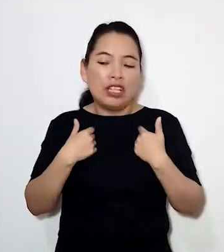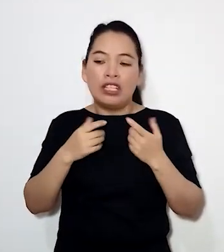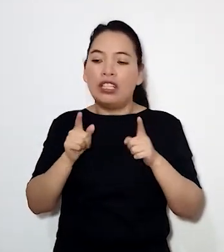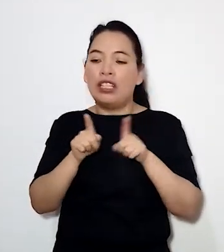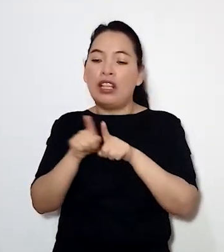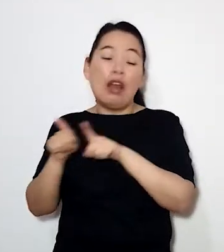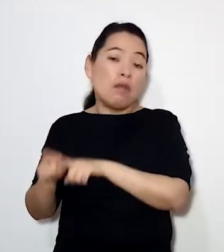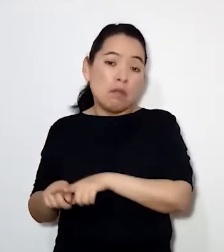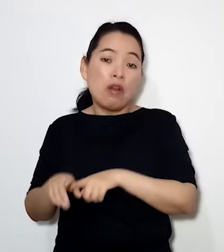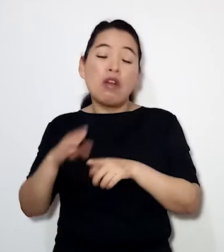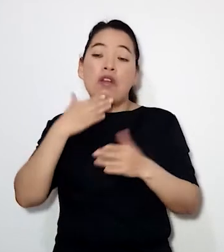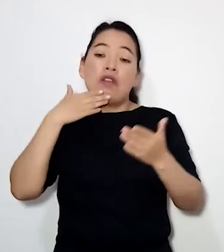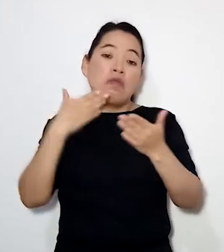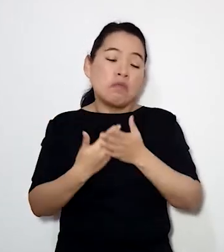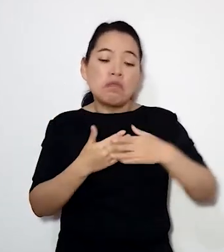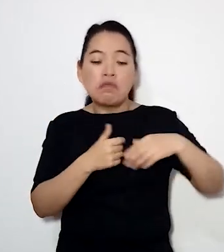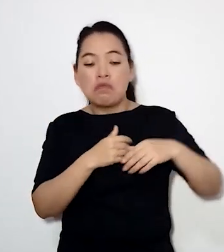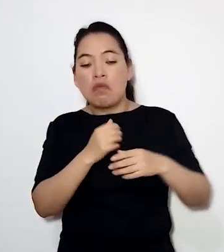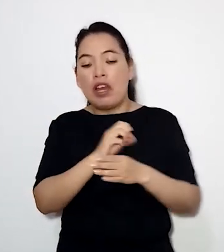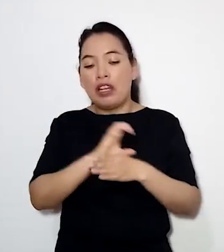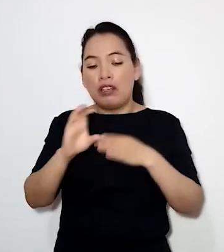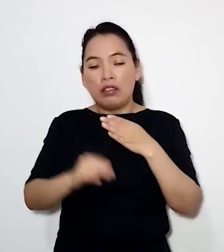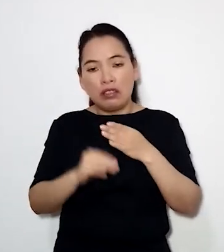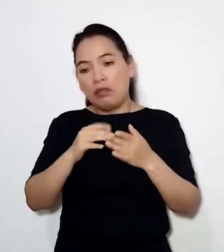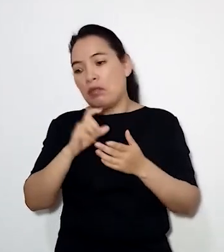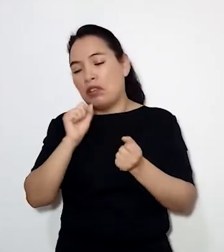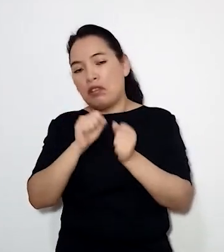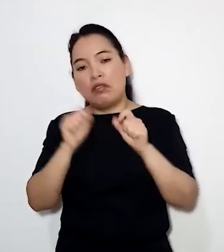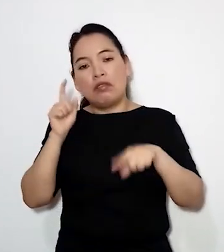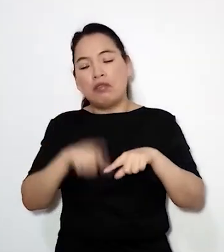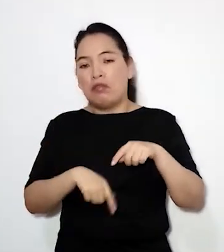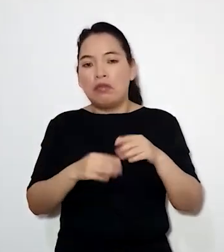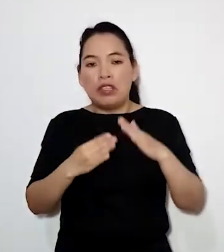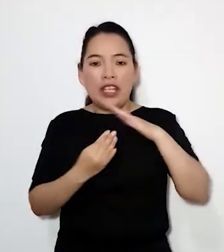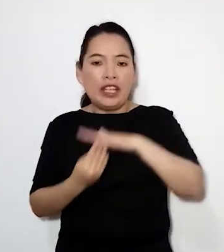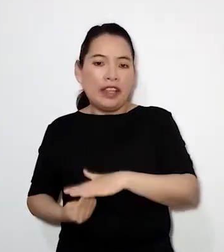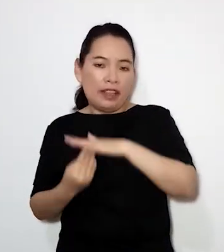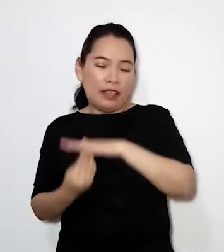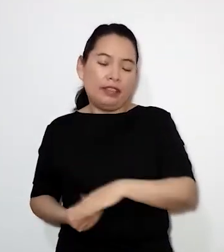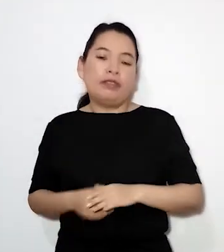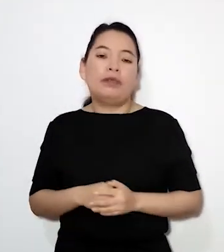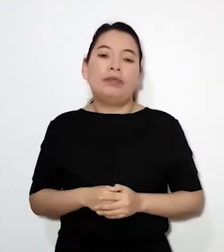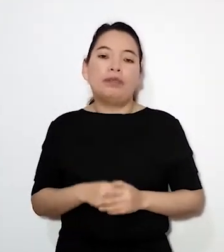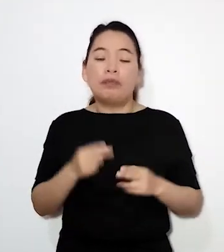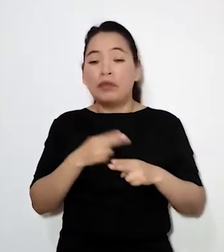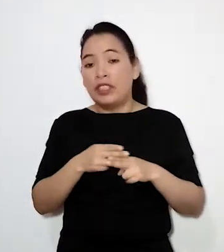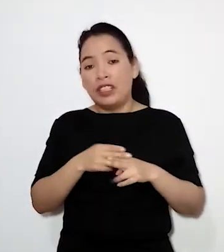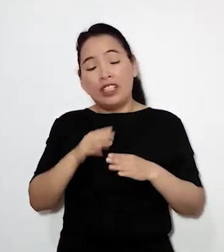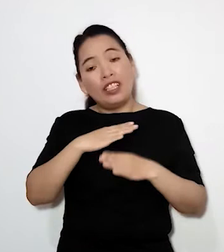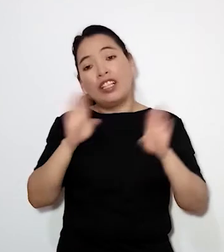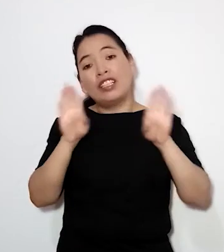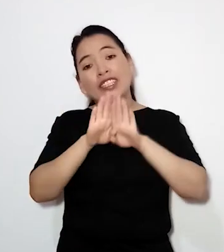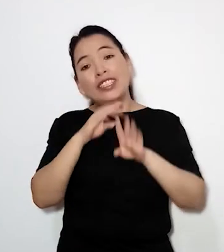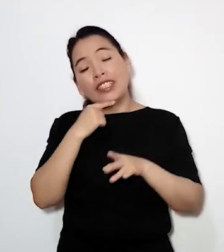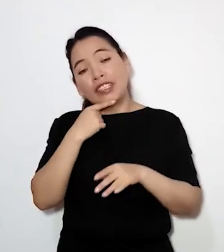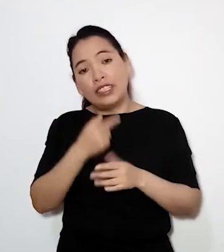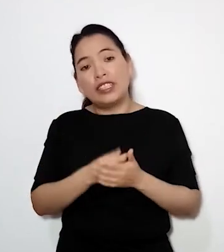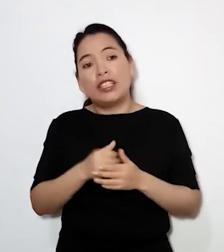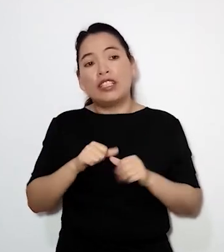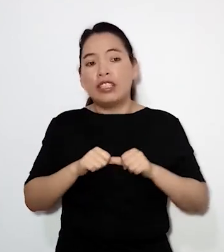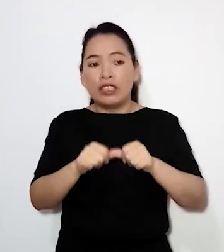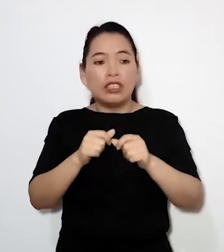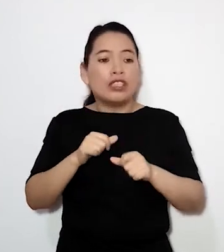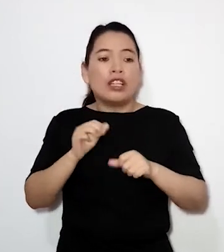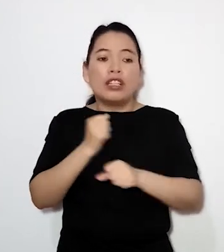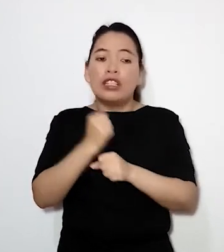prácticas discriminatorias. Entonces, bueno, para cerrar ya, destaco la importancia de que sigamos trabajando cada uno desde su lugar por una